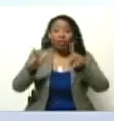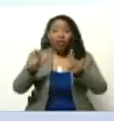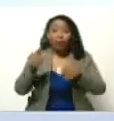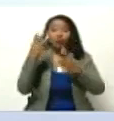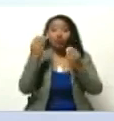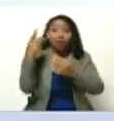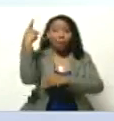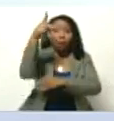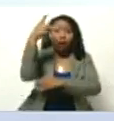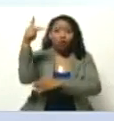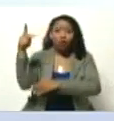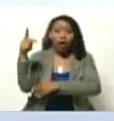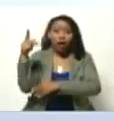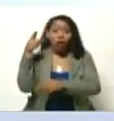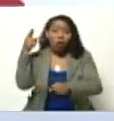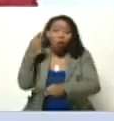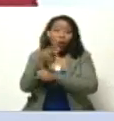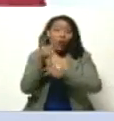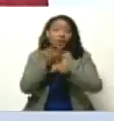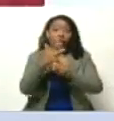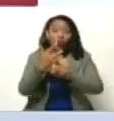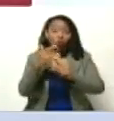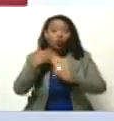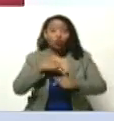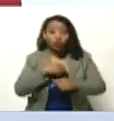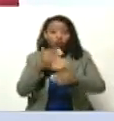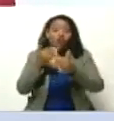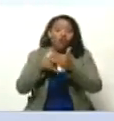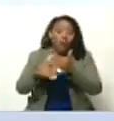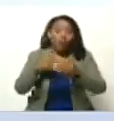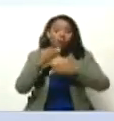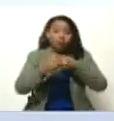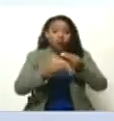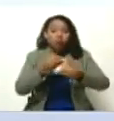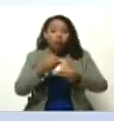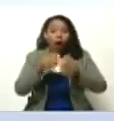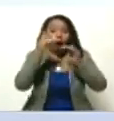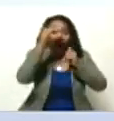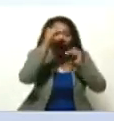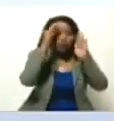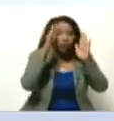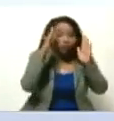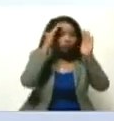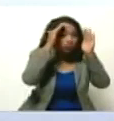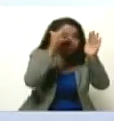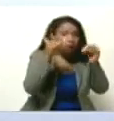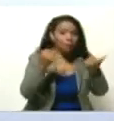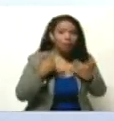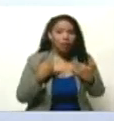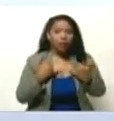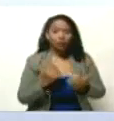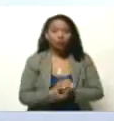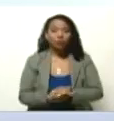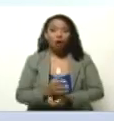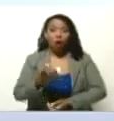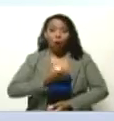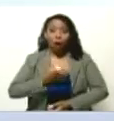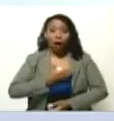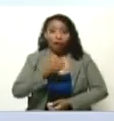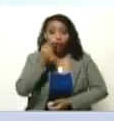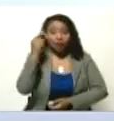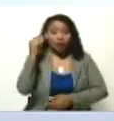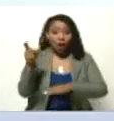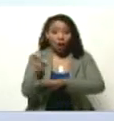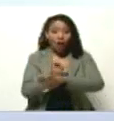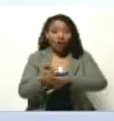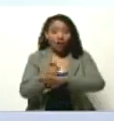Lo han obligado las mismas situaciones. Los casos particulares nosotros los vamos atendiendo. Los alcaldes y alcaldesas,